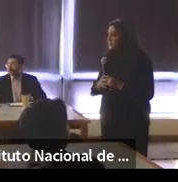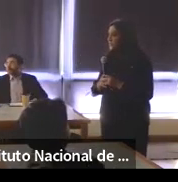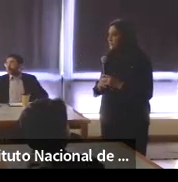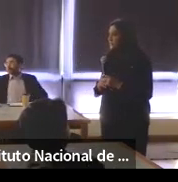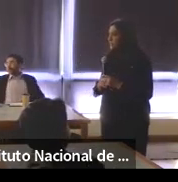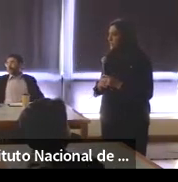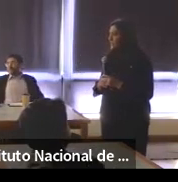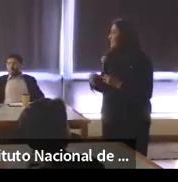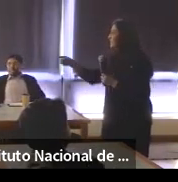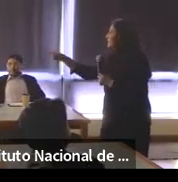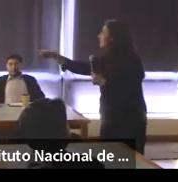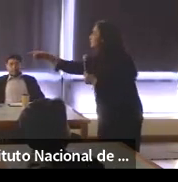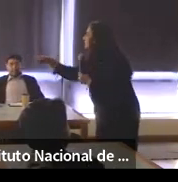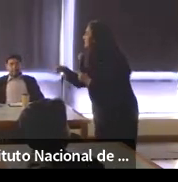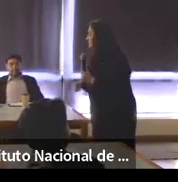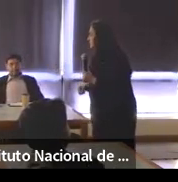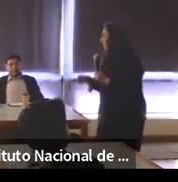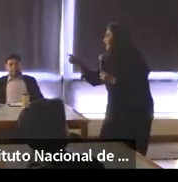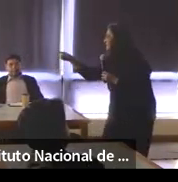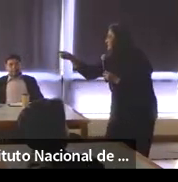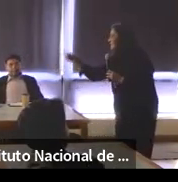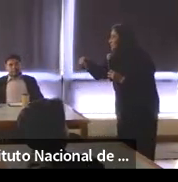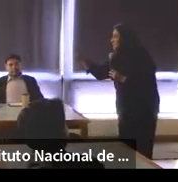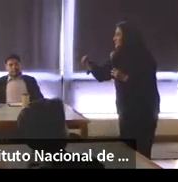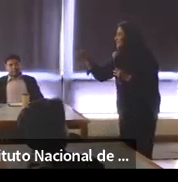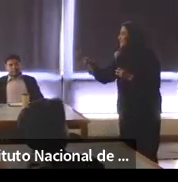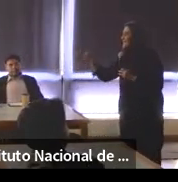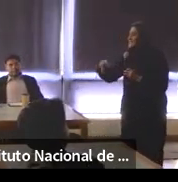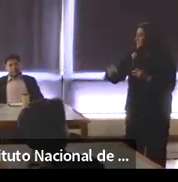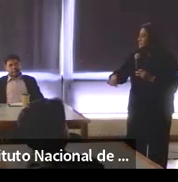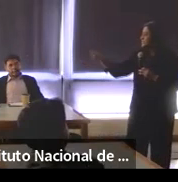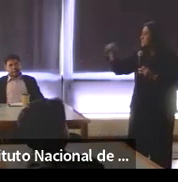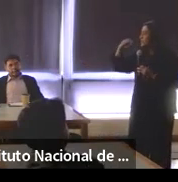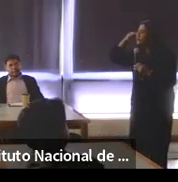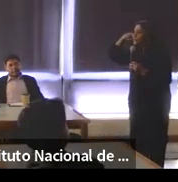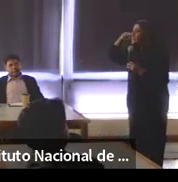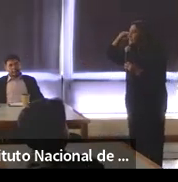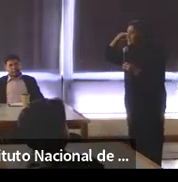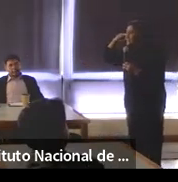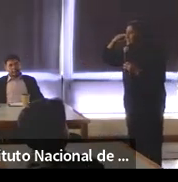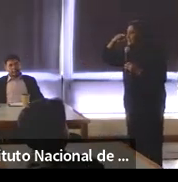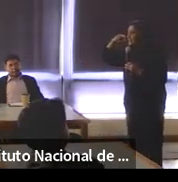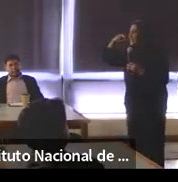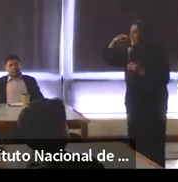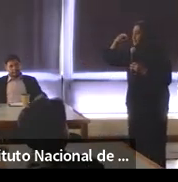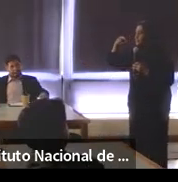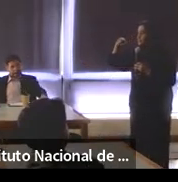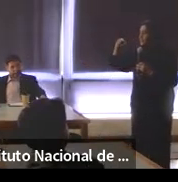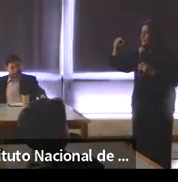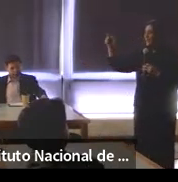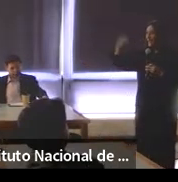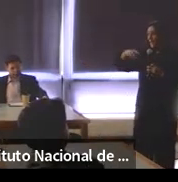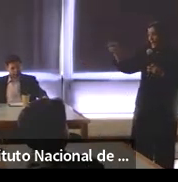y después le dijo sí y tiene que ver con estas sensaciones que tienen las personas cuando queremos